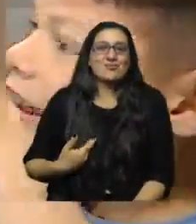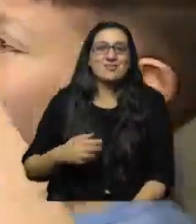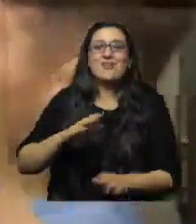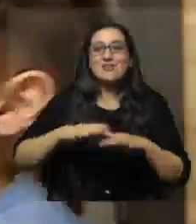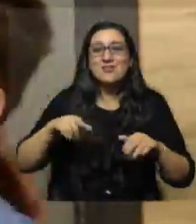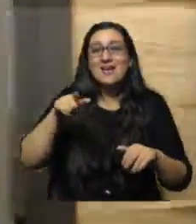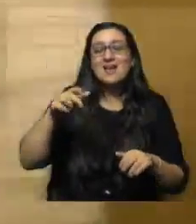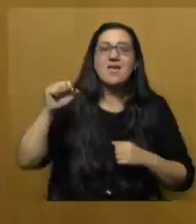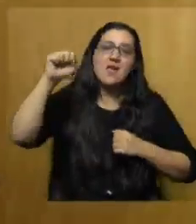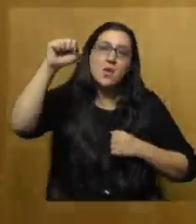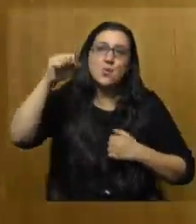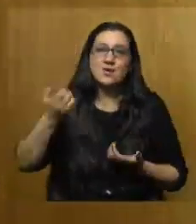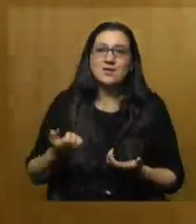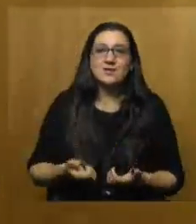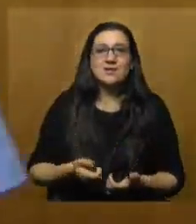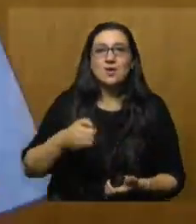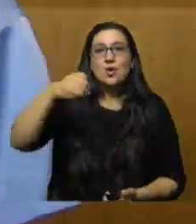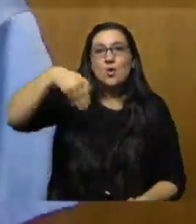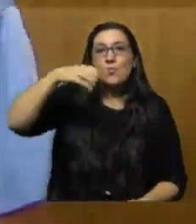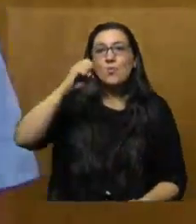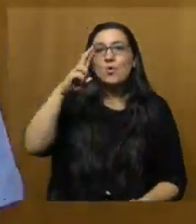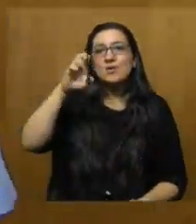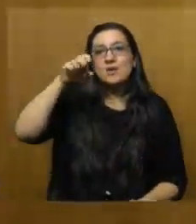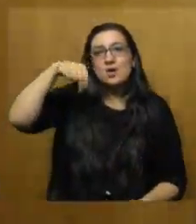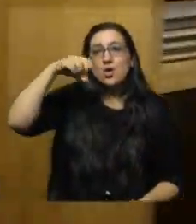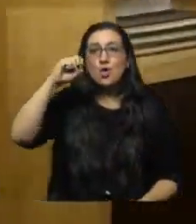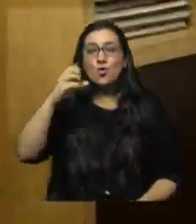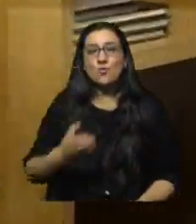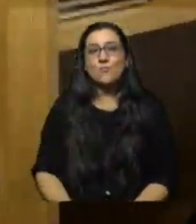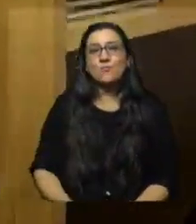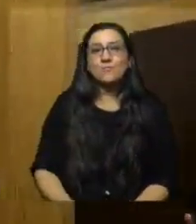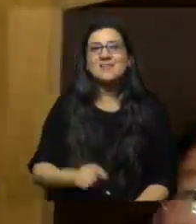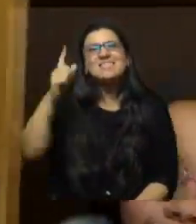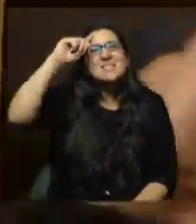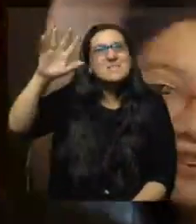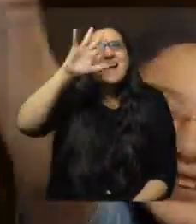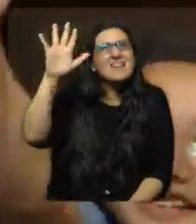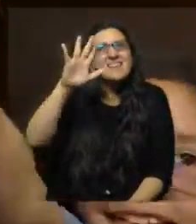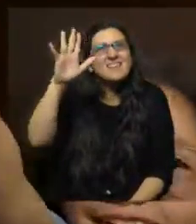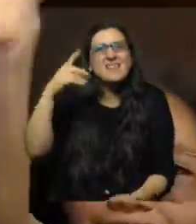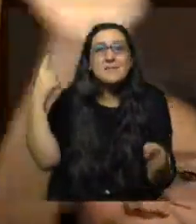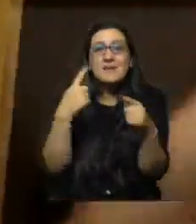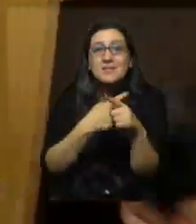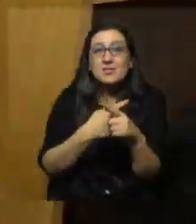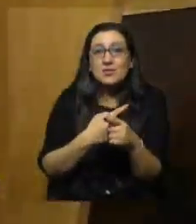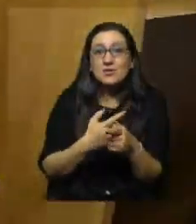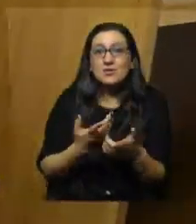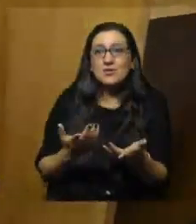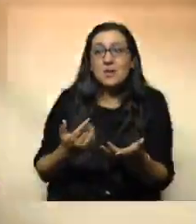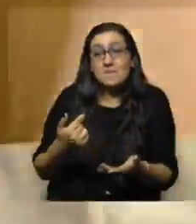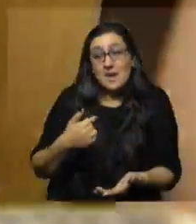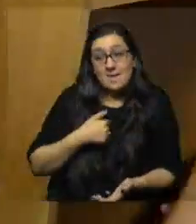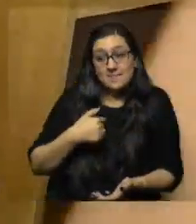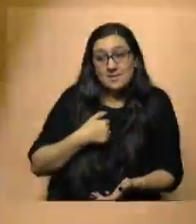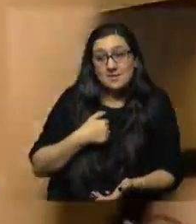el héroe de pie, ¿cómo es su nombre? Moreno. Bueno, Moreno, ¿qué se imagina que va a pasar en el partido? Nada, para mí que